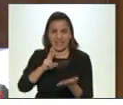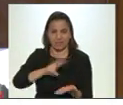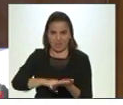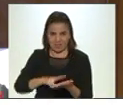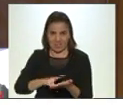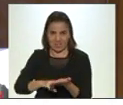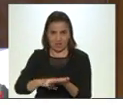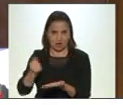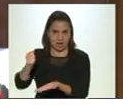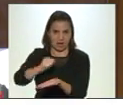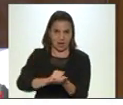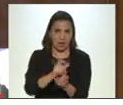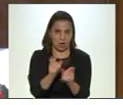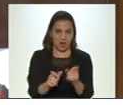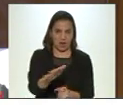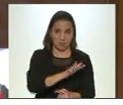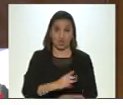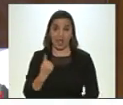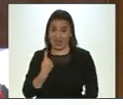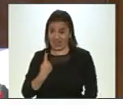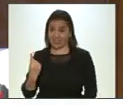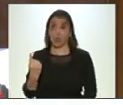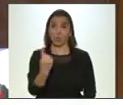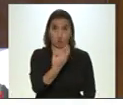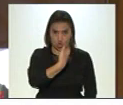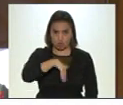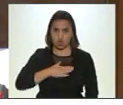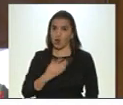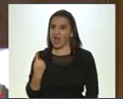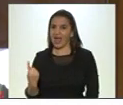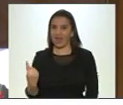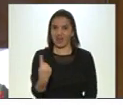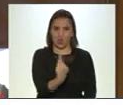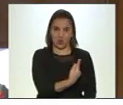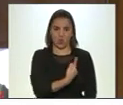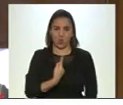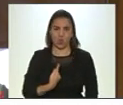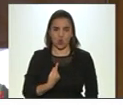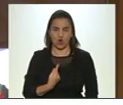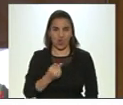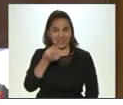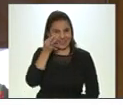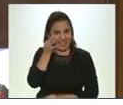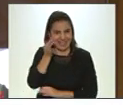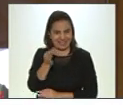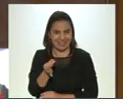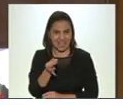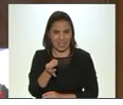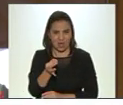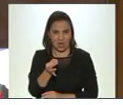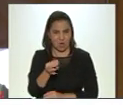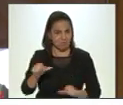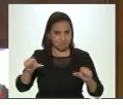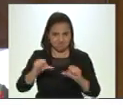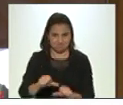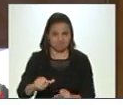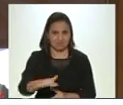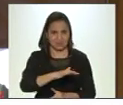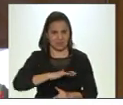demandas de nuestra sociedad. Cada uno de nosotros, cada uno de nosotros, somos testigos del drama que viven nuestras